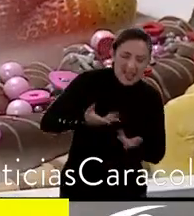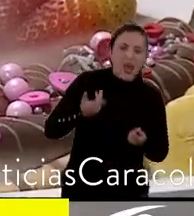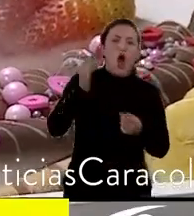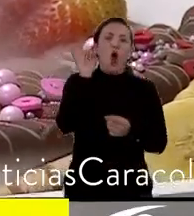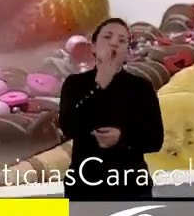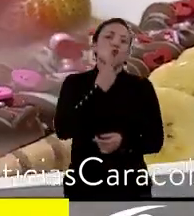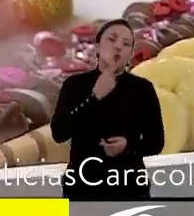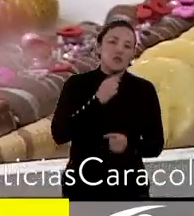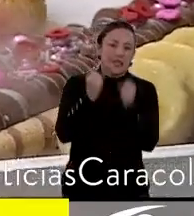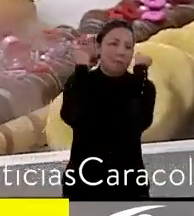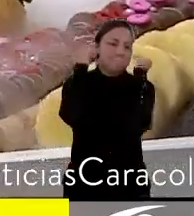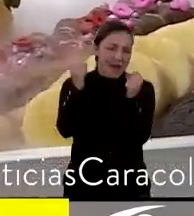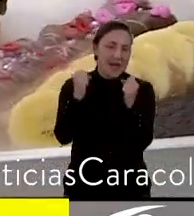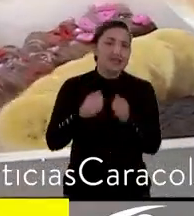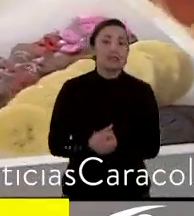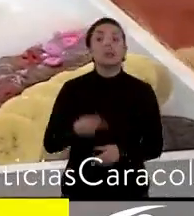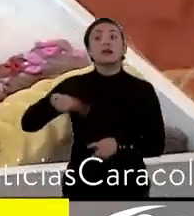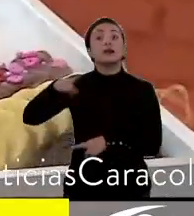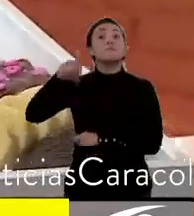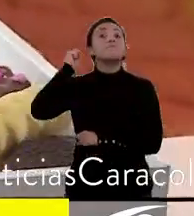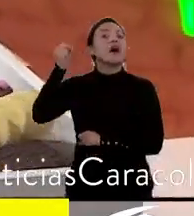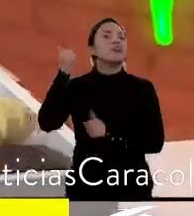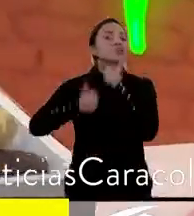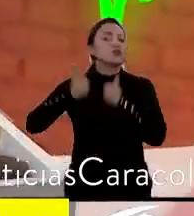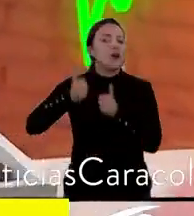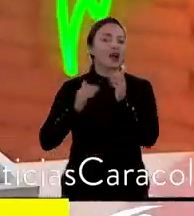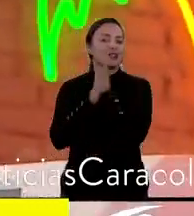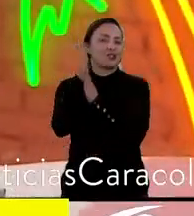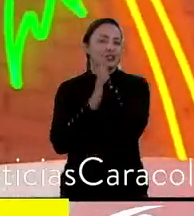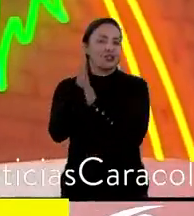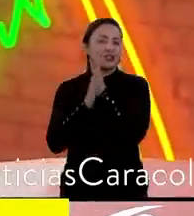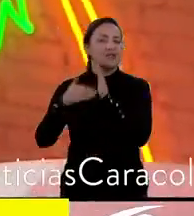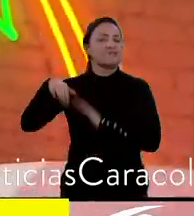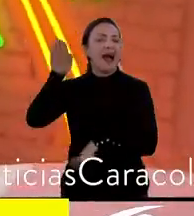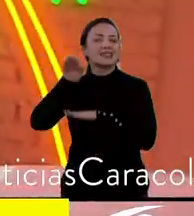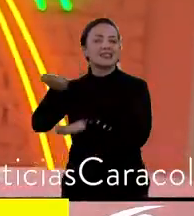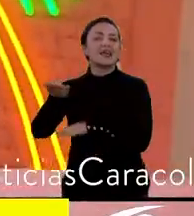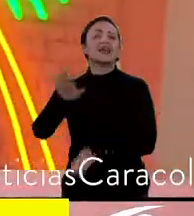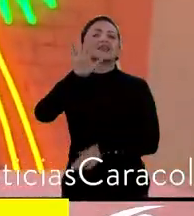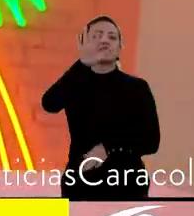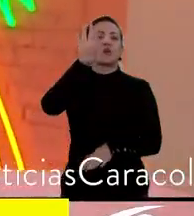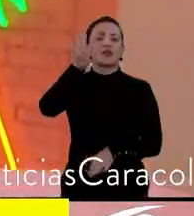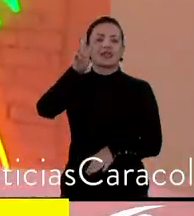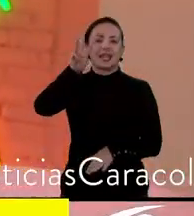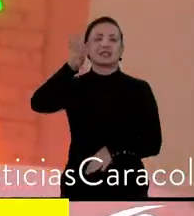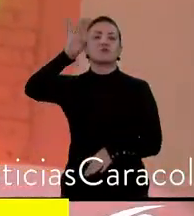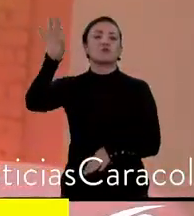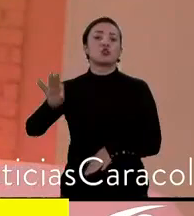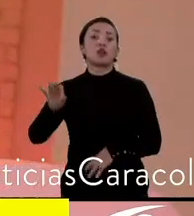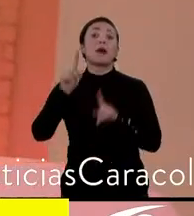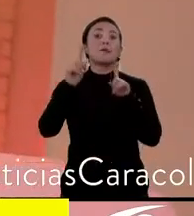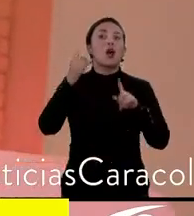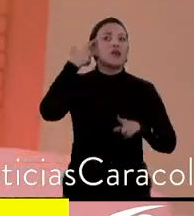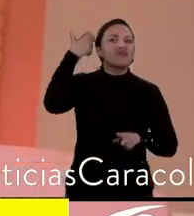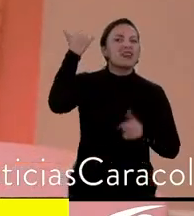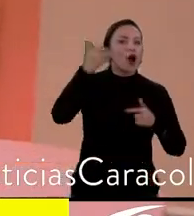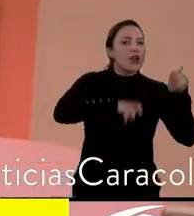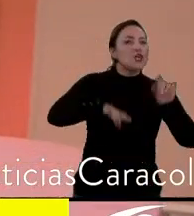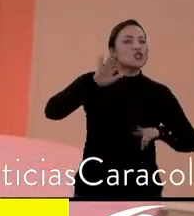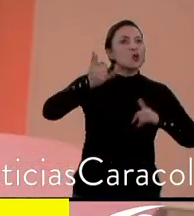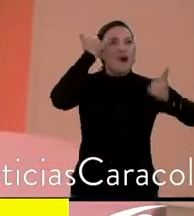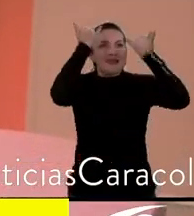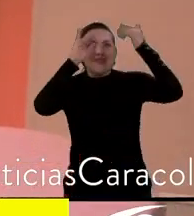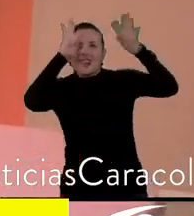Los chocolates siguen siendo los favoritos, con una preferencia del 53%, pero ahora el reto de los emprendedores es poner a prueba